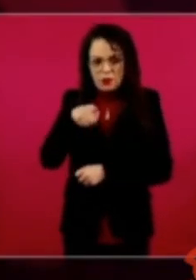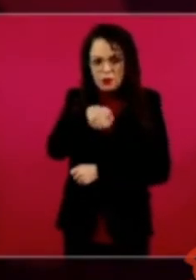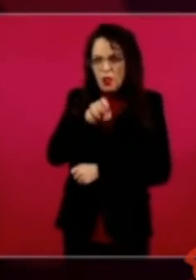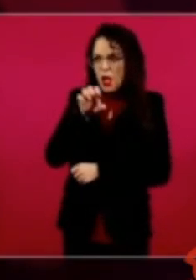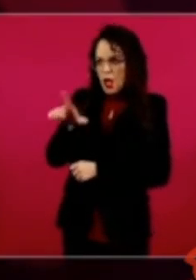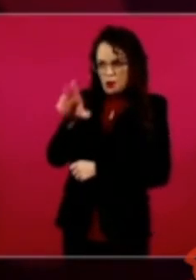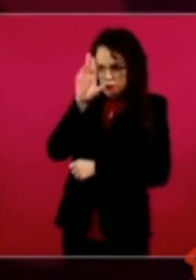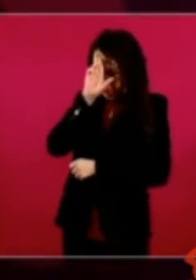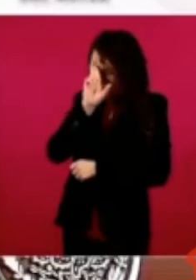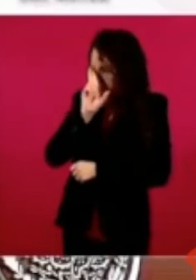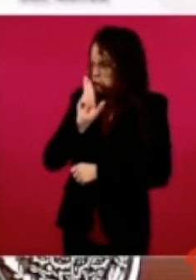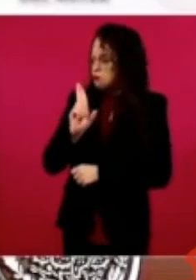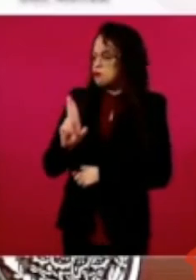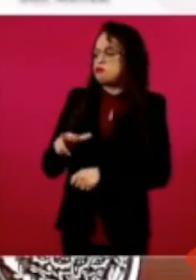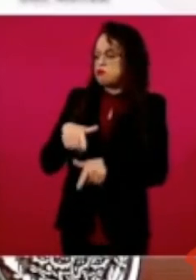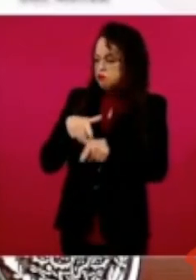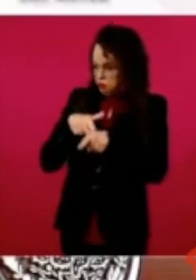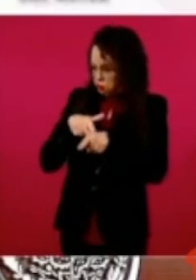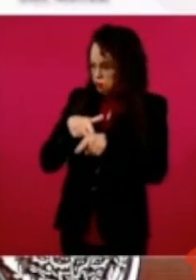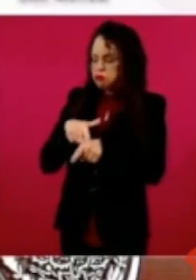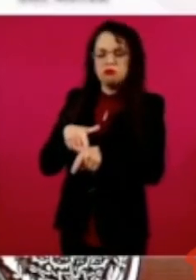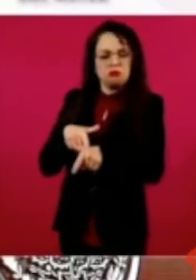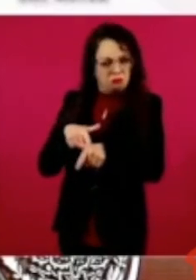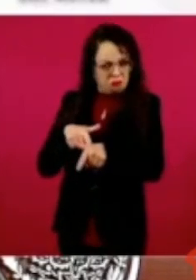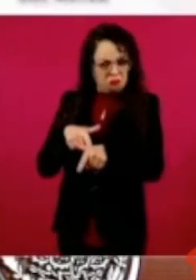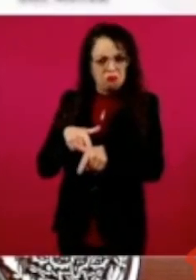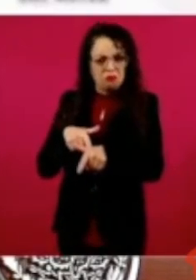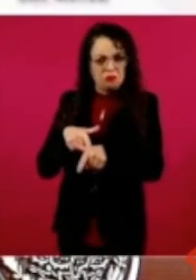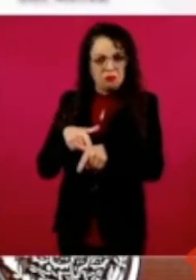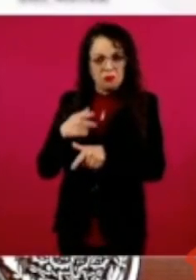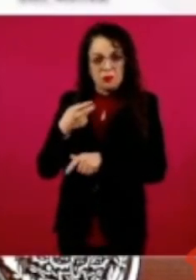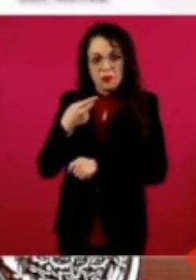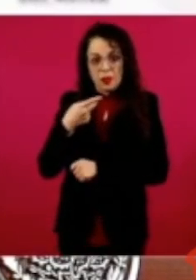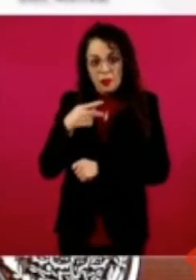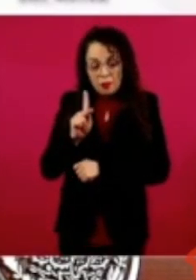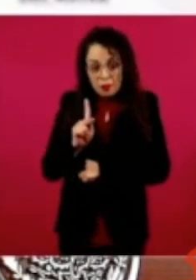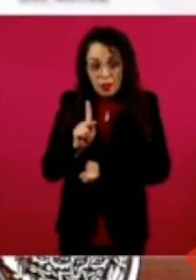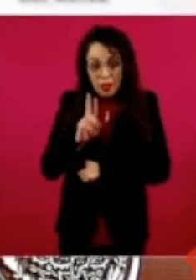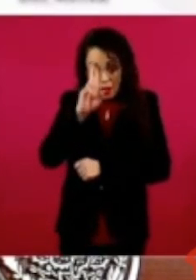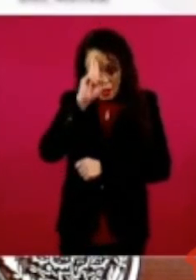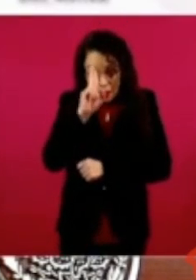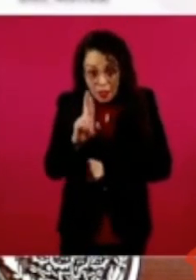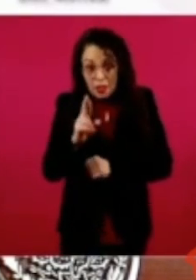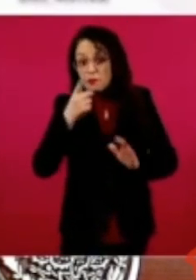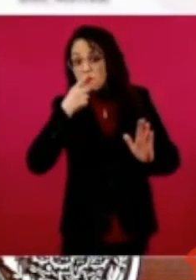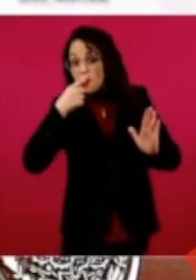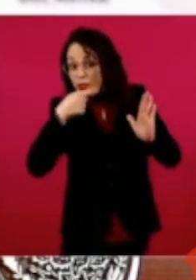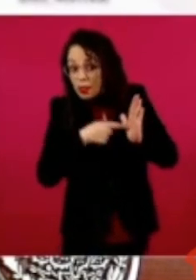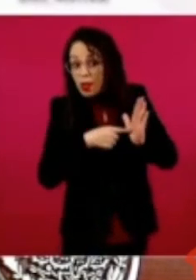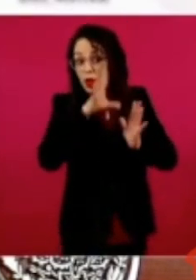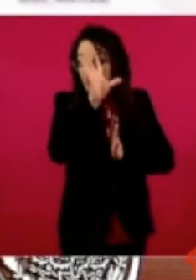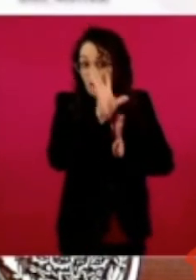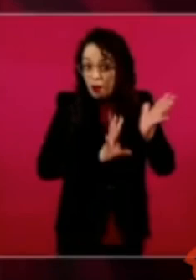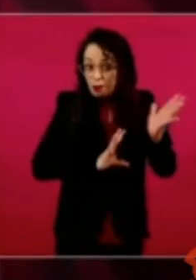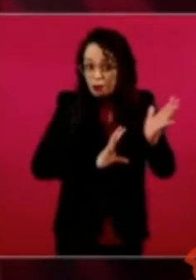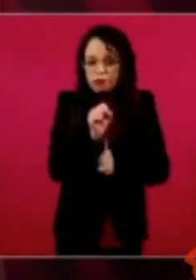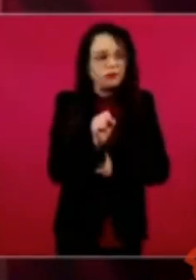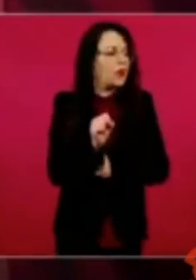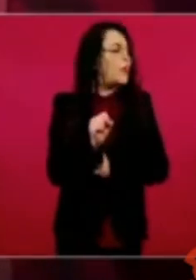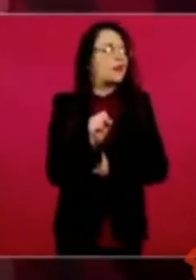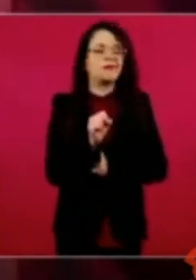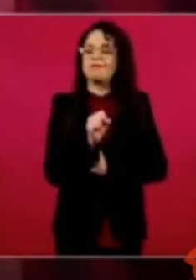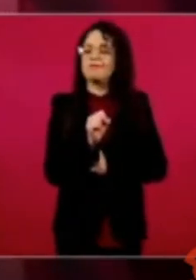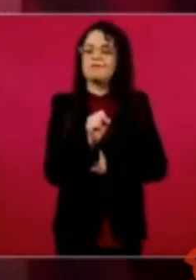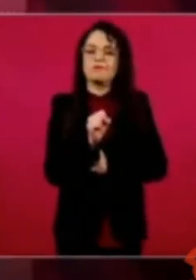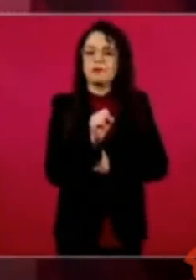pero se violaba el fondo, la Constitución. Se respetaba en